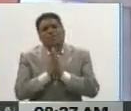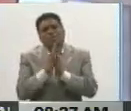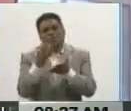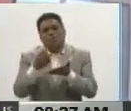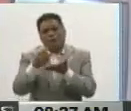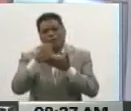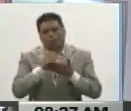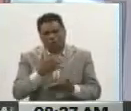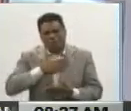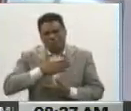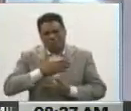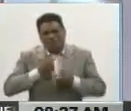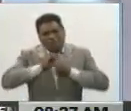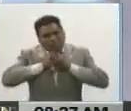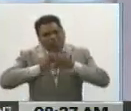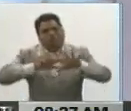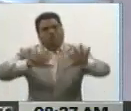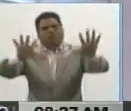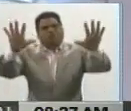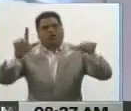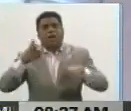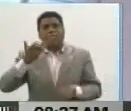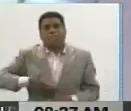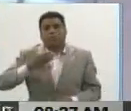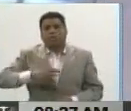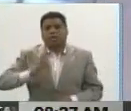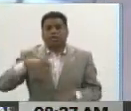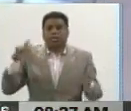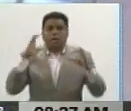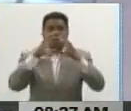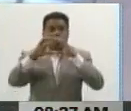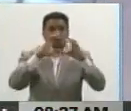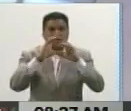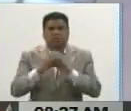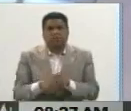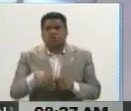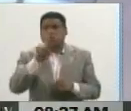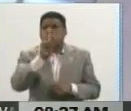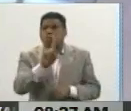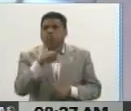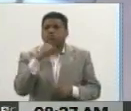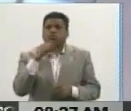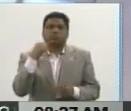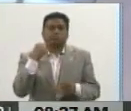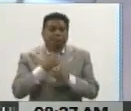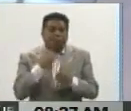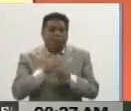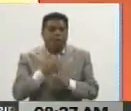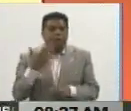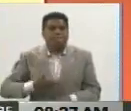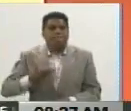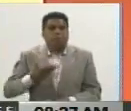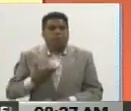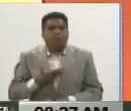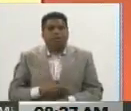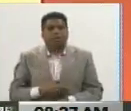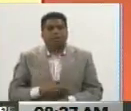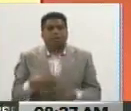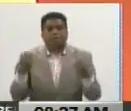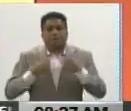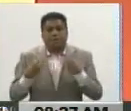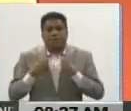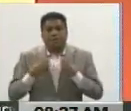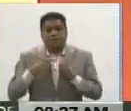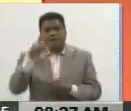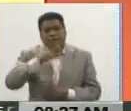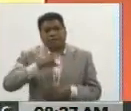divulgar. Y bueno, lo importante es que nos mantengamos en comunicación, pues esta es una de las tareas más importantes, vitales, para la supervivencia en